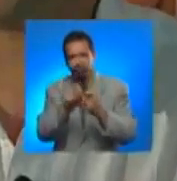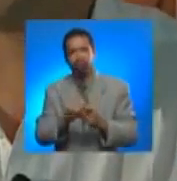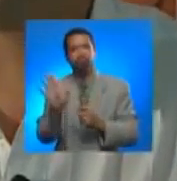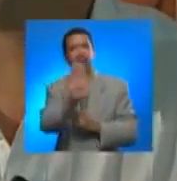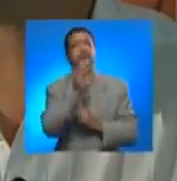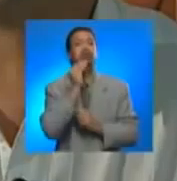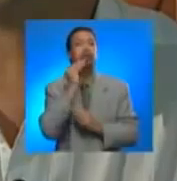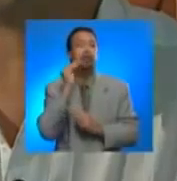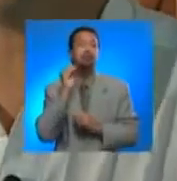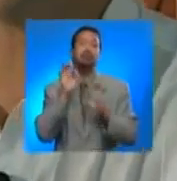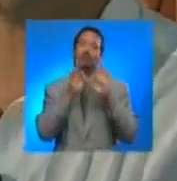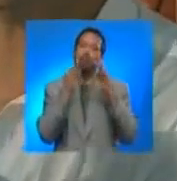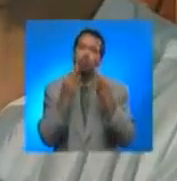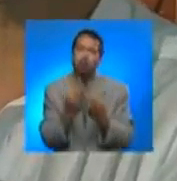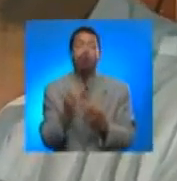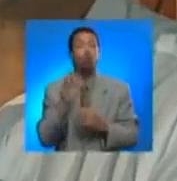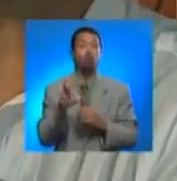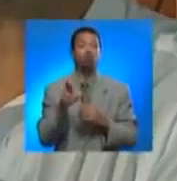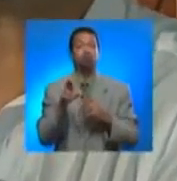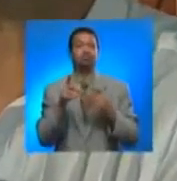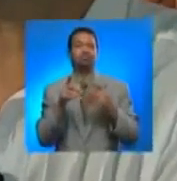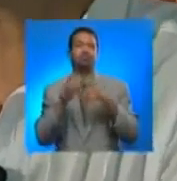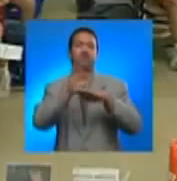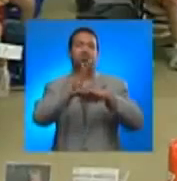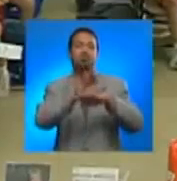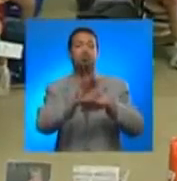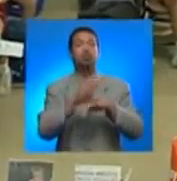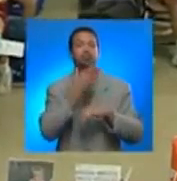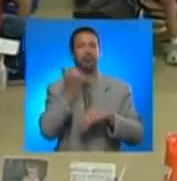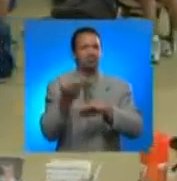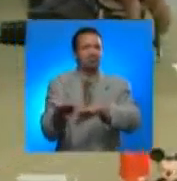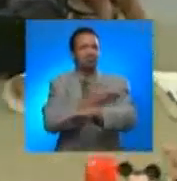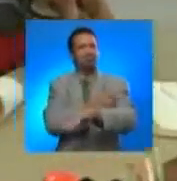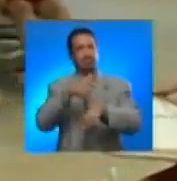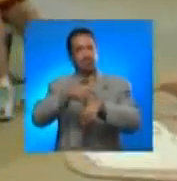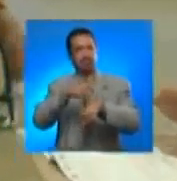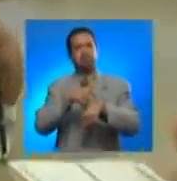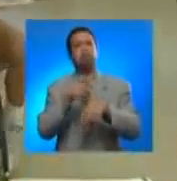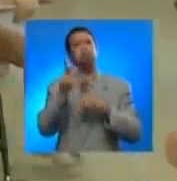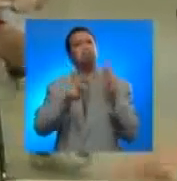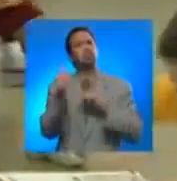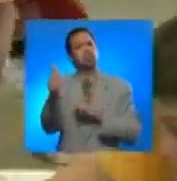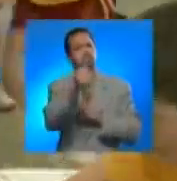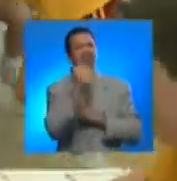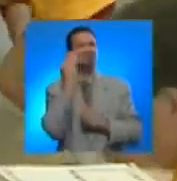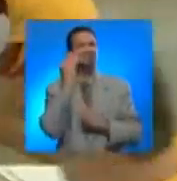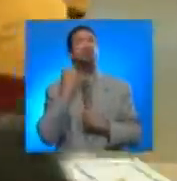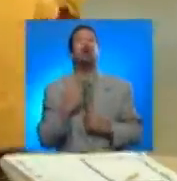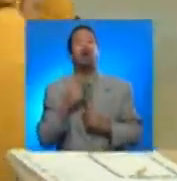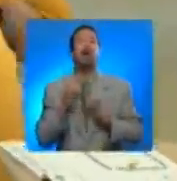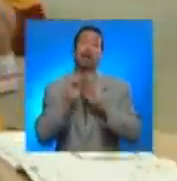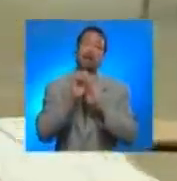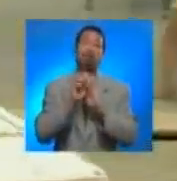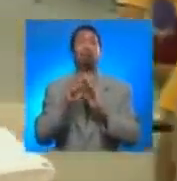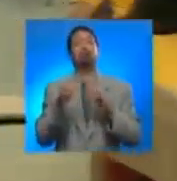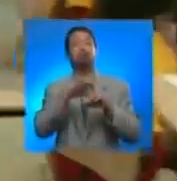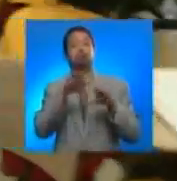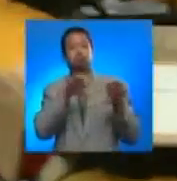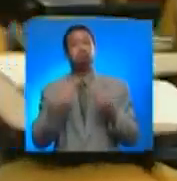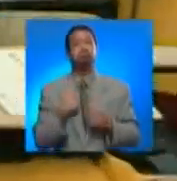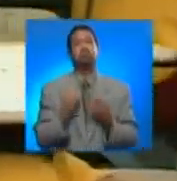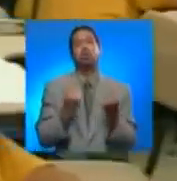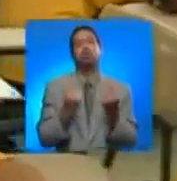Rico. Ante la amenaza real de un evento como este para Puerto Rico, se recomienda a la población que se eduque y se